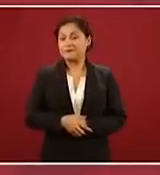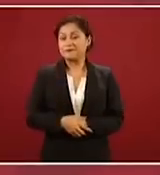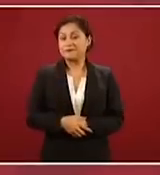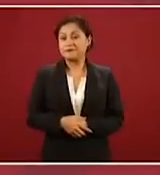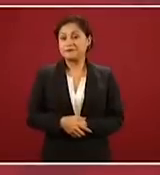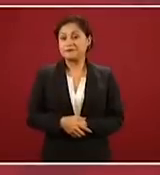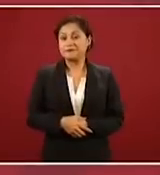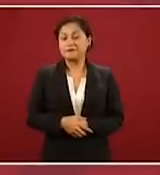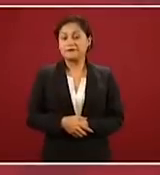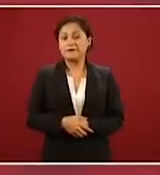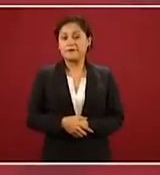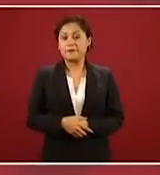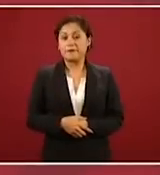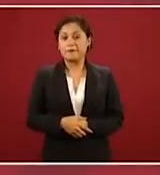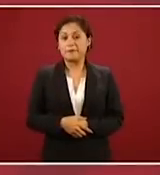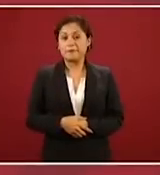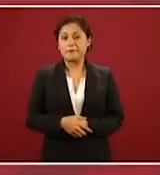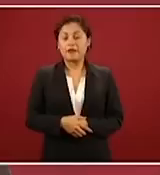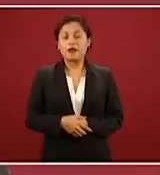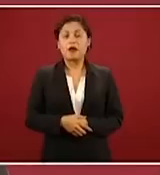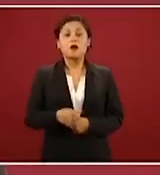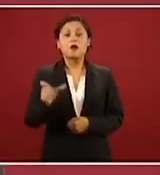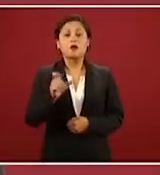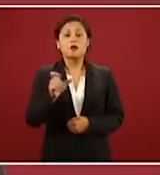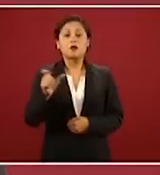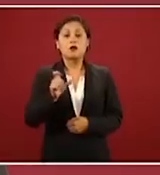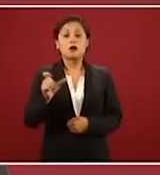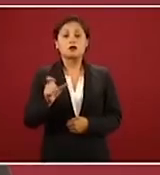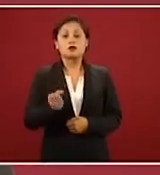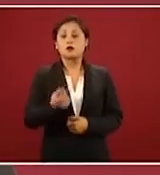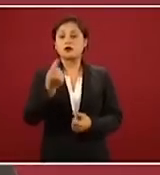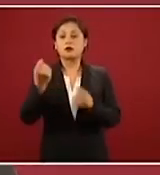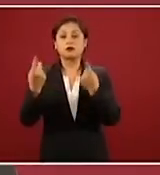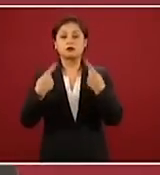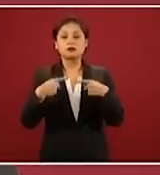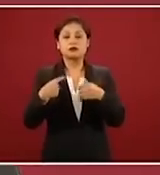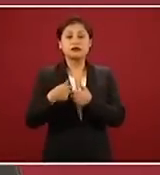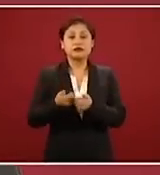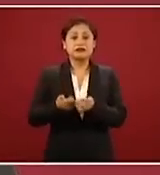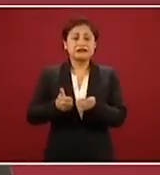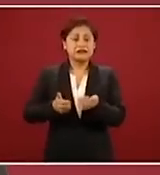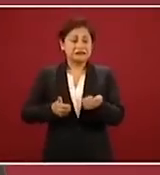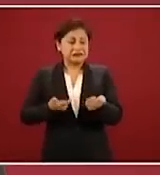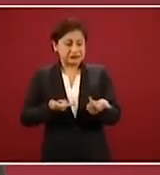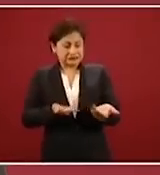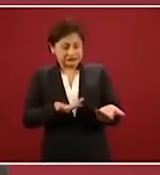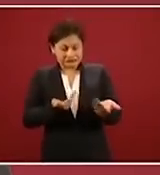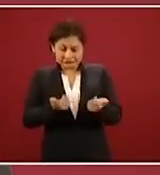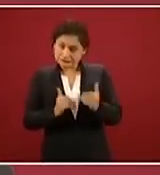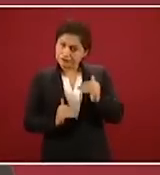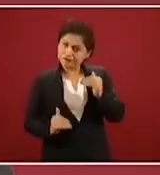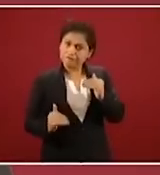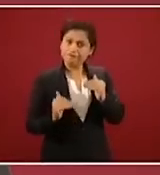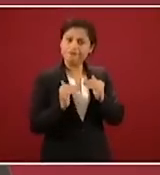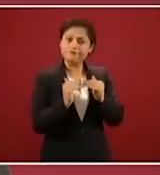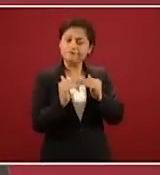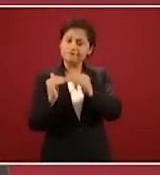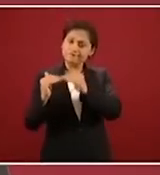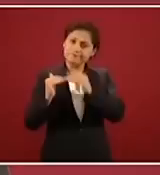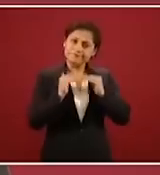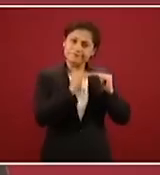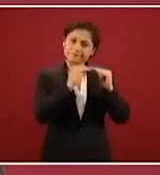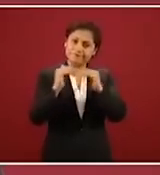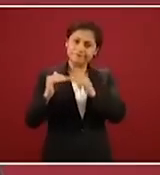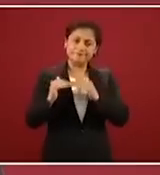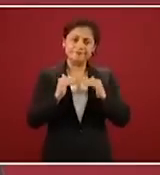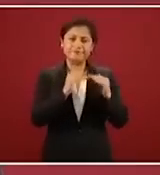el darle la mano al que se queda atrás y se empareja, o que busquemos que se empareje,